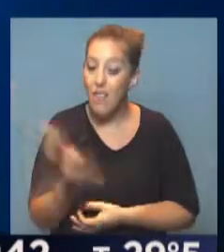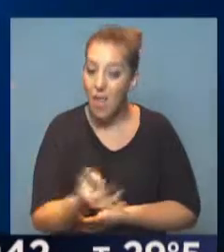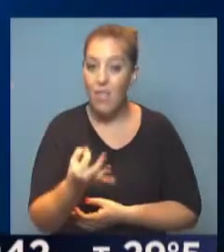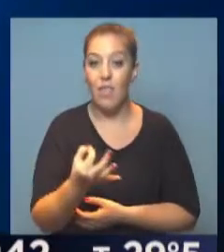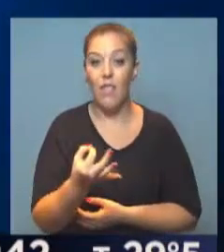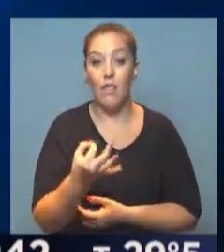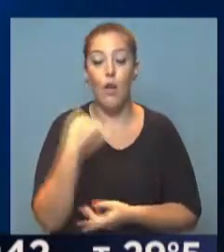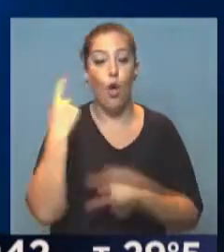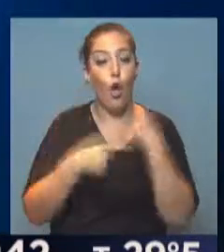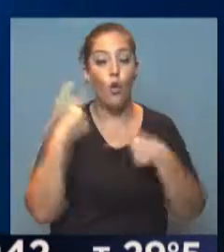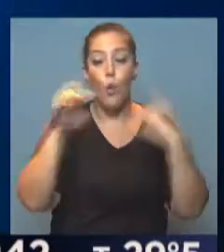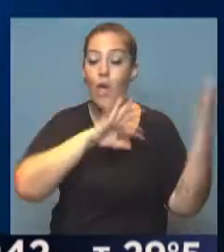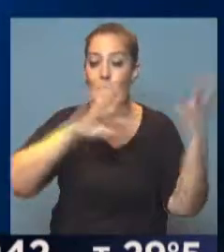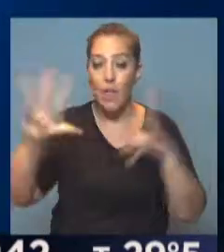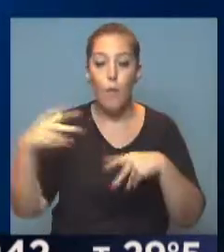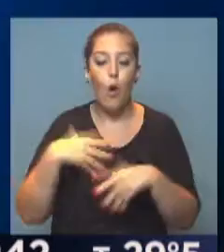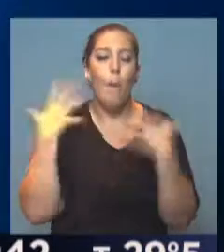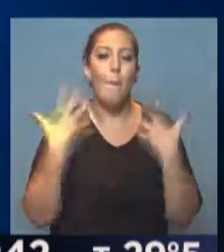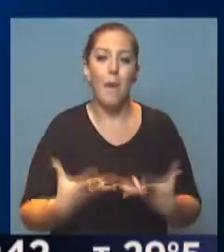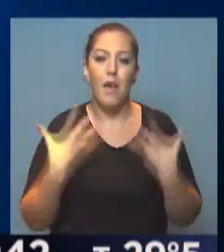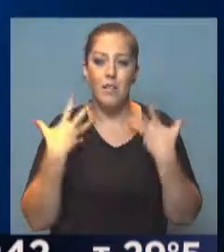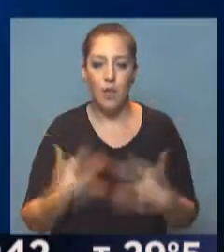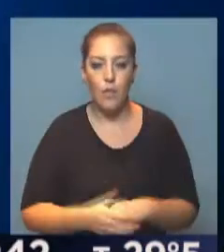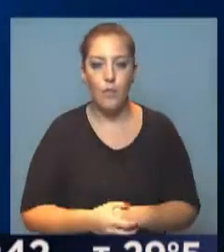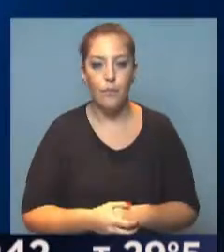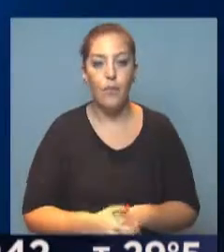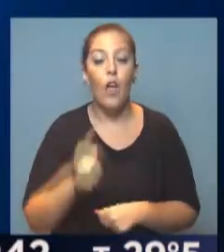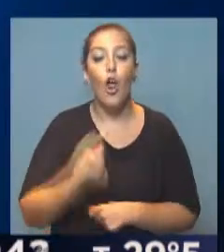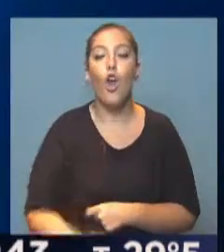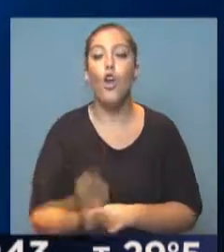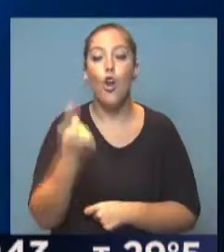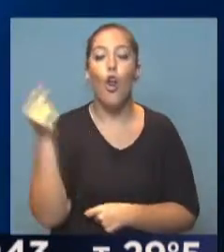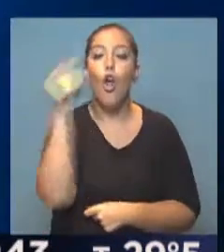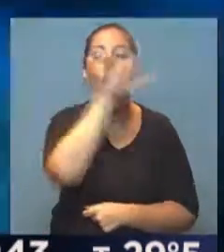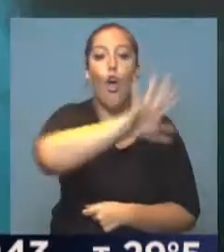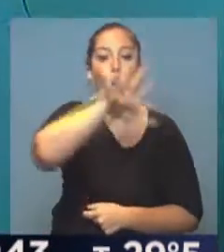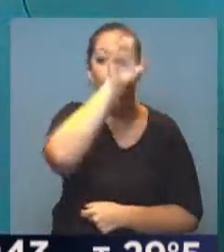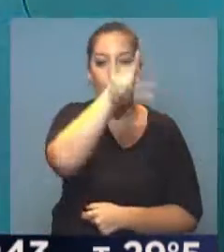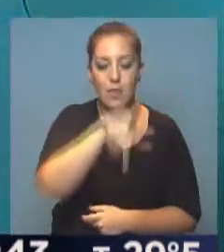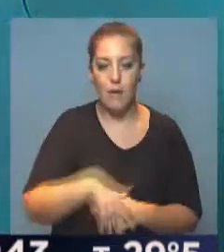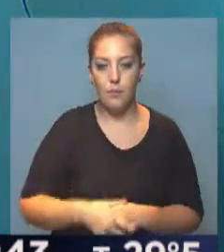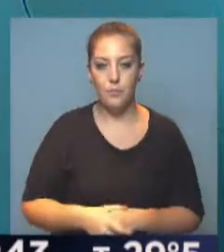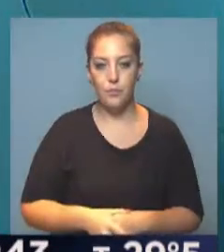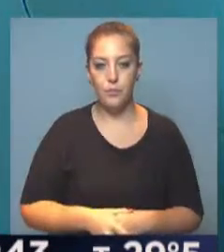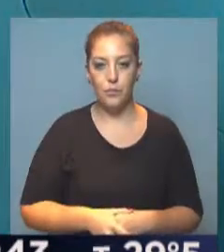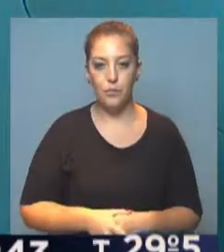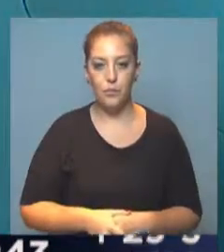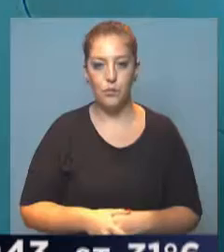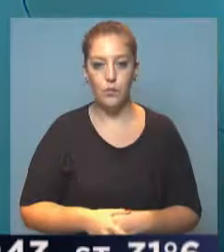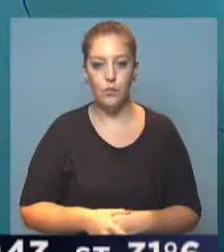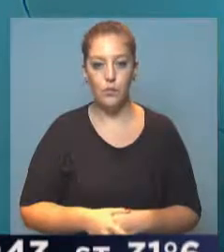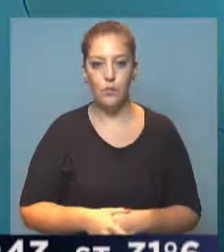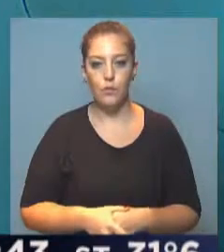se va a mantener el tiempo con mucha pesadez. Nos vamos al noroeste. Bueno,